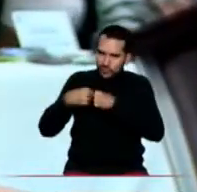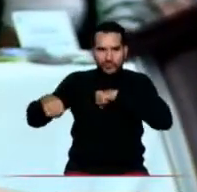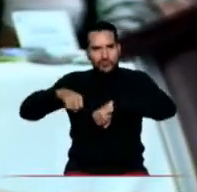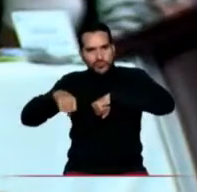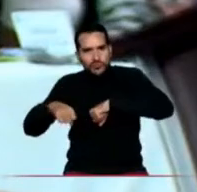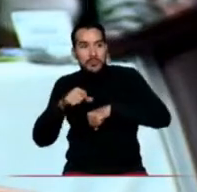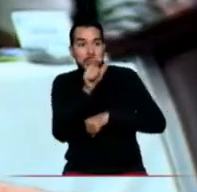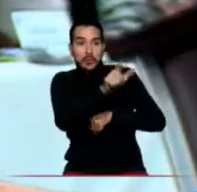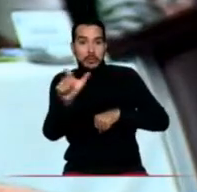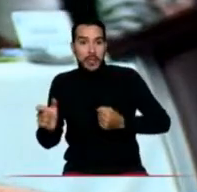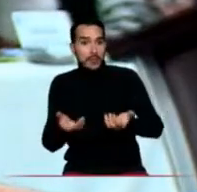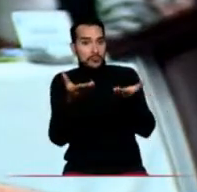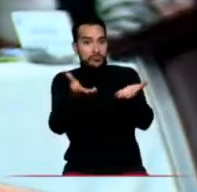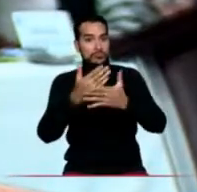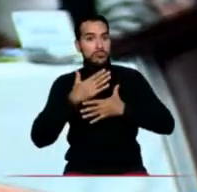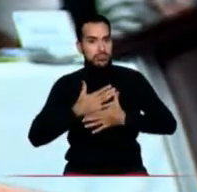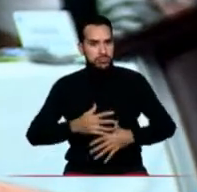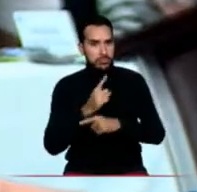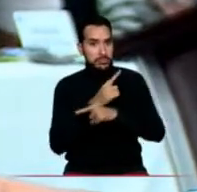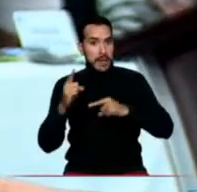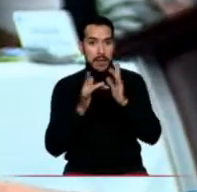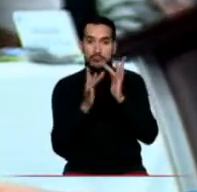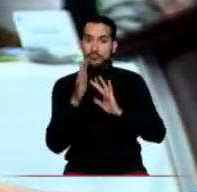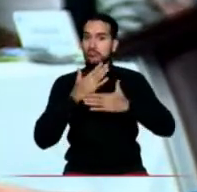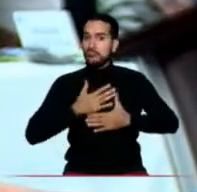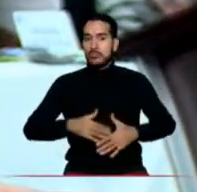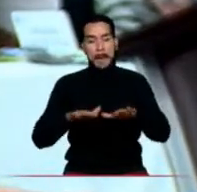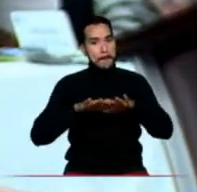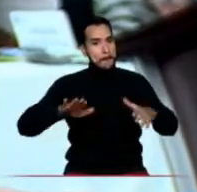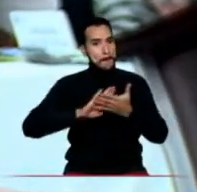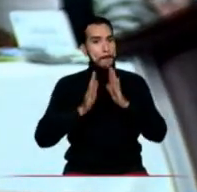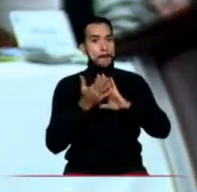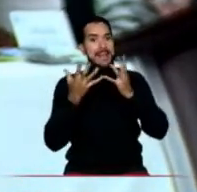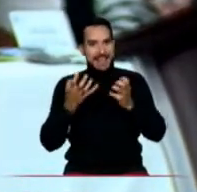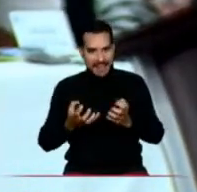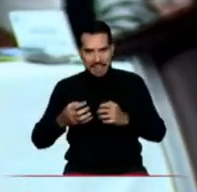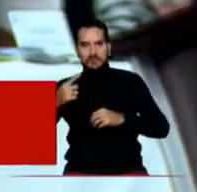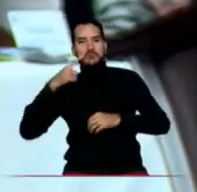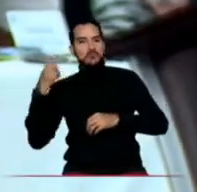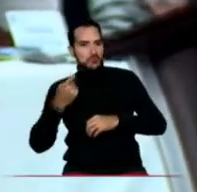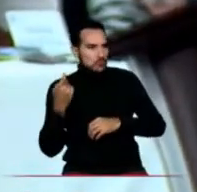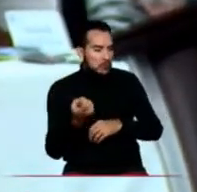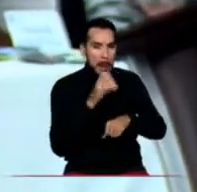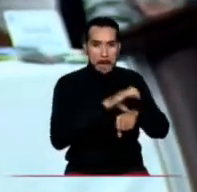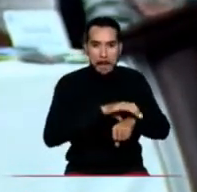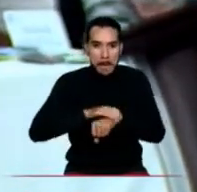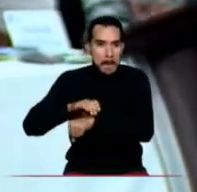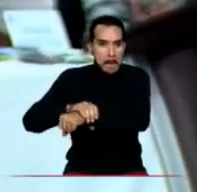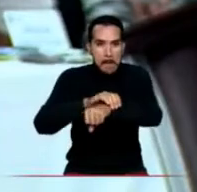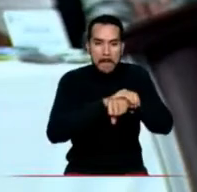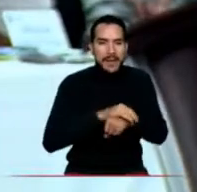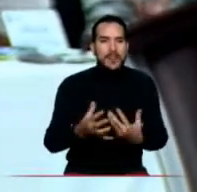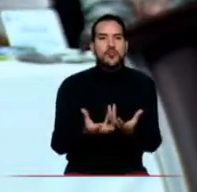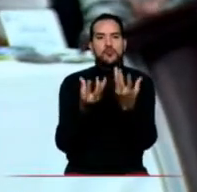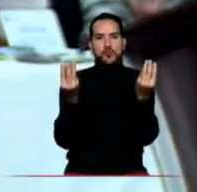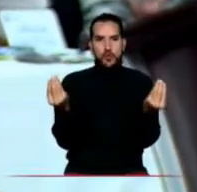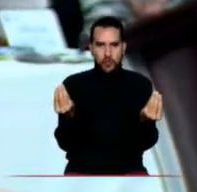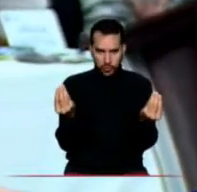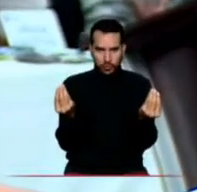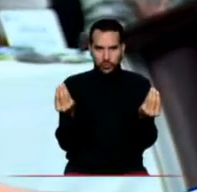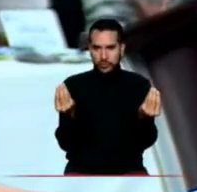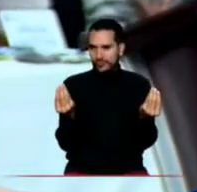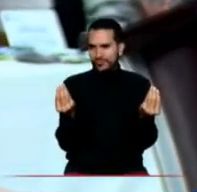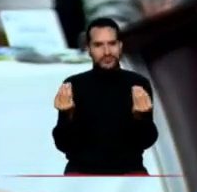Semana Santa, se desarticulan dos estructuras dedicadas al microtráfico, los raros y los del clan. A través